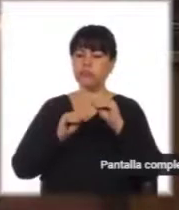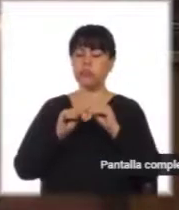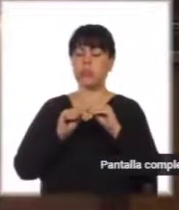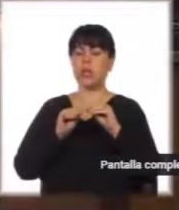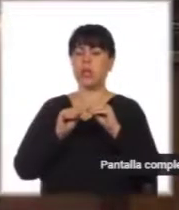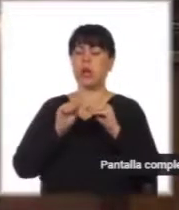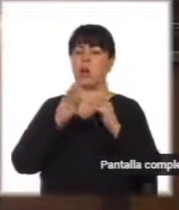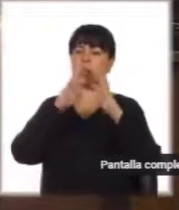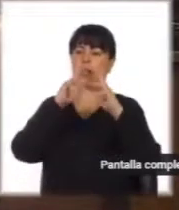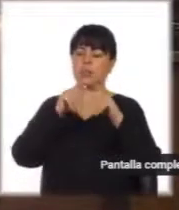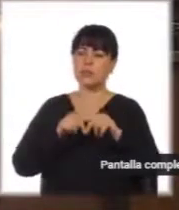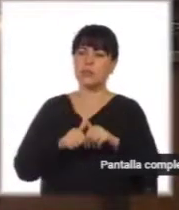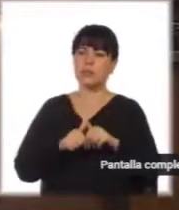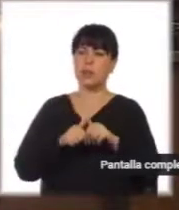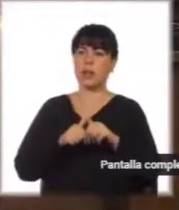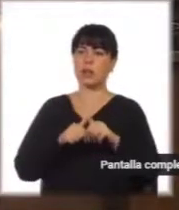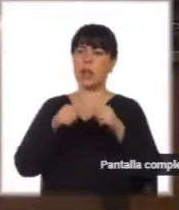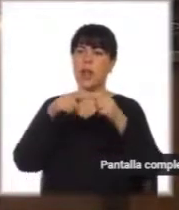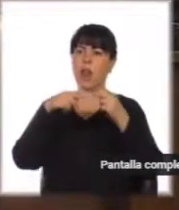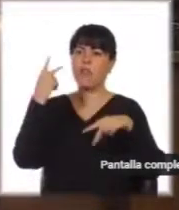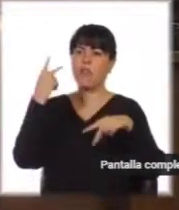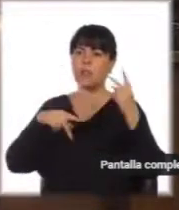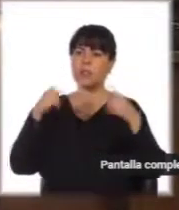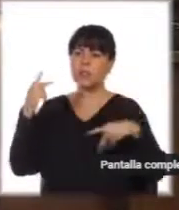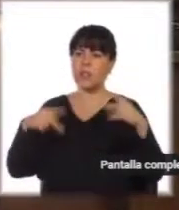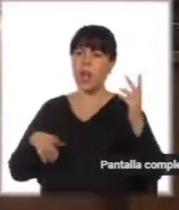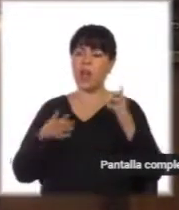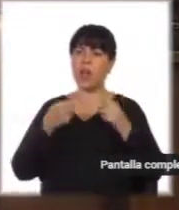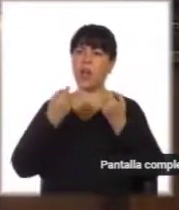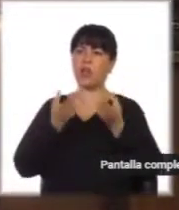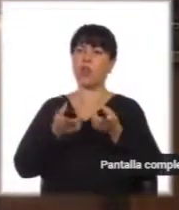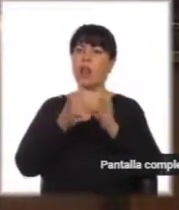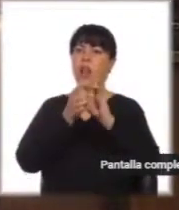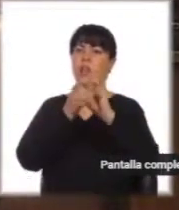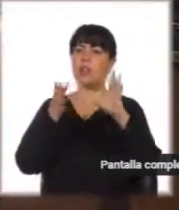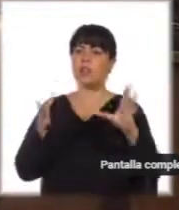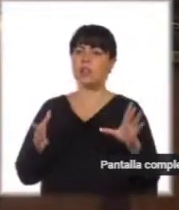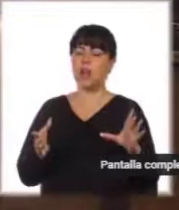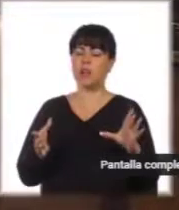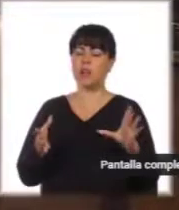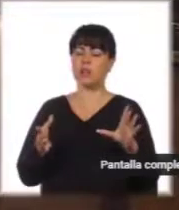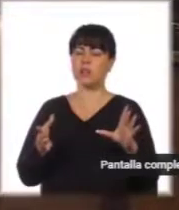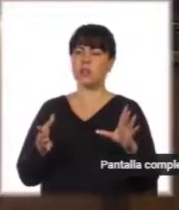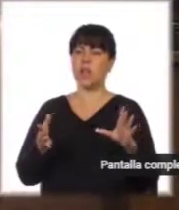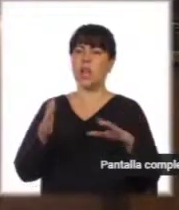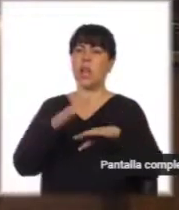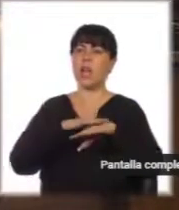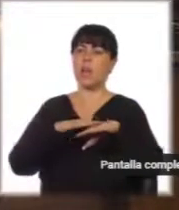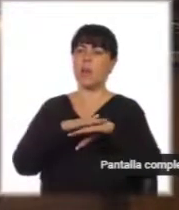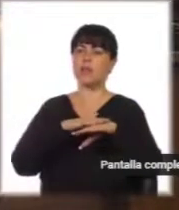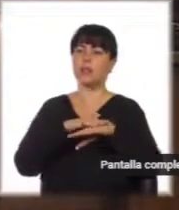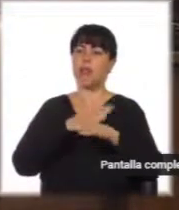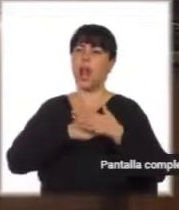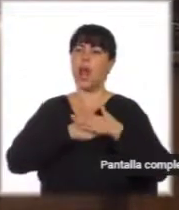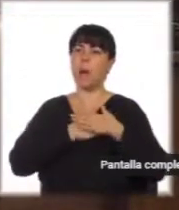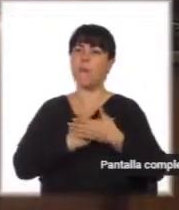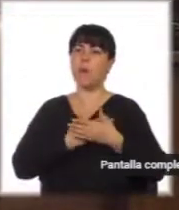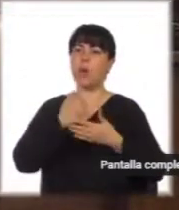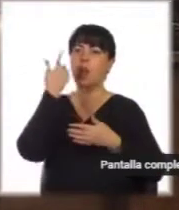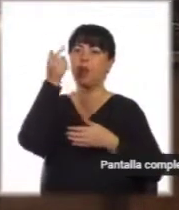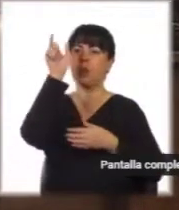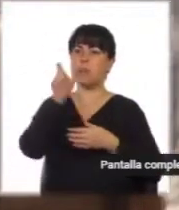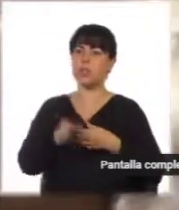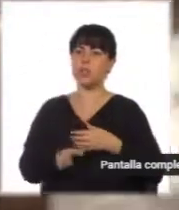diversidad, en libertades que conducirán a una construcción en base al amor al prójimo y a la